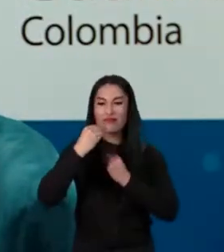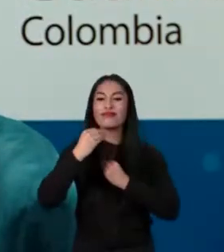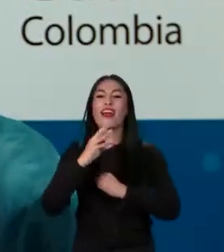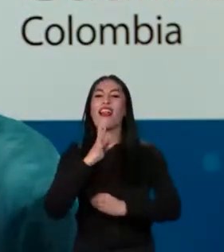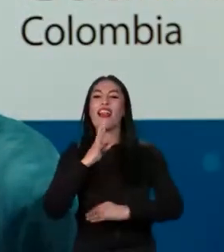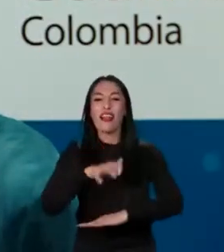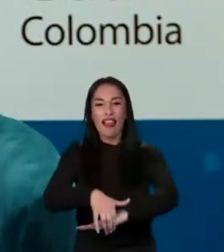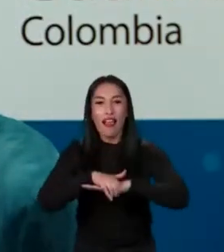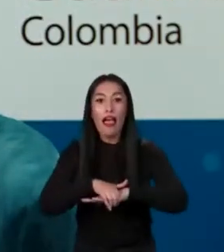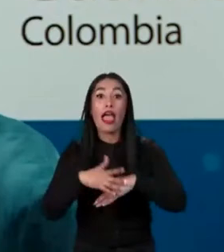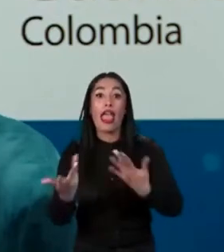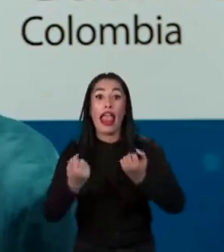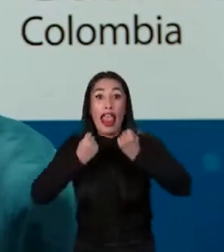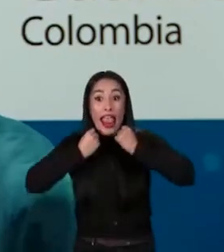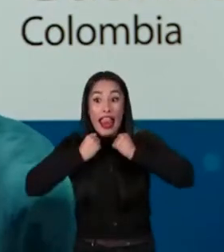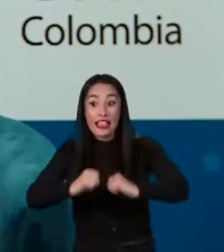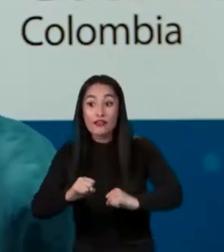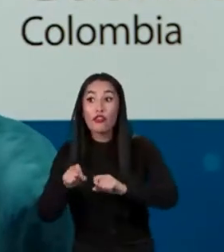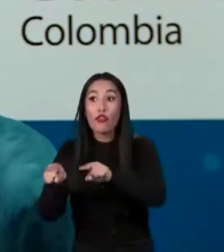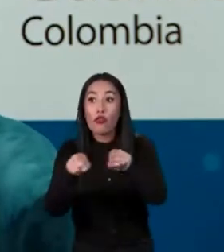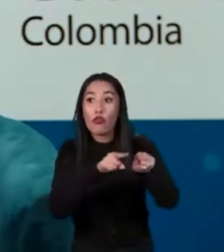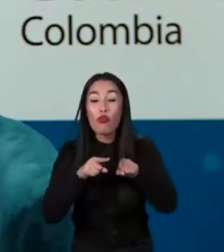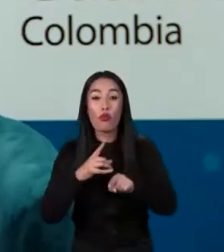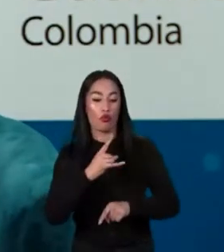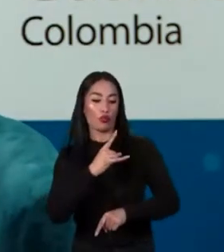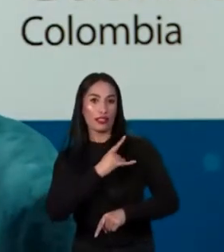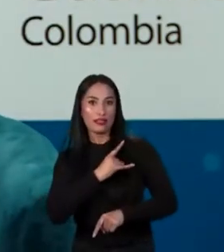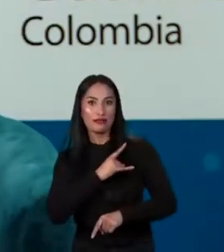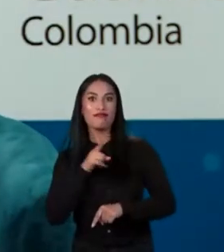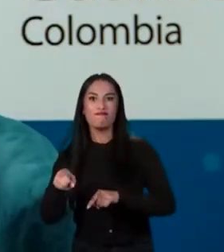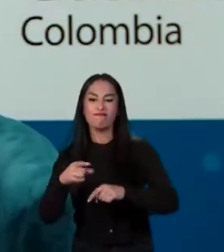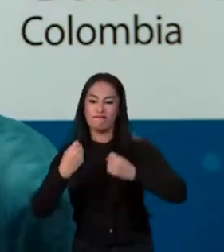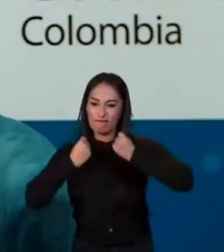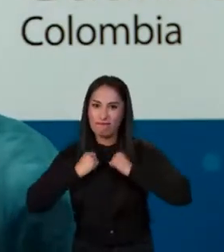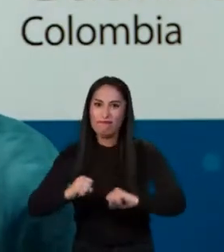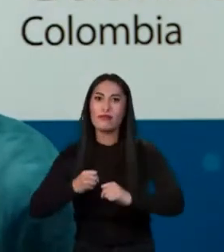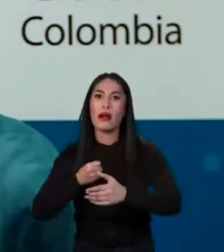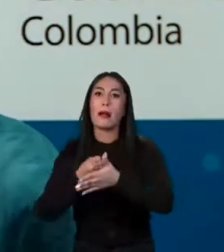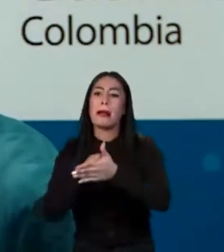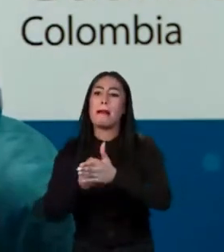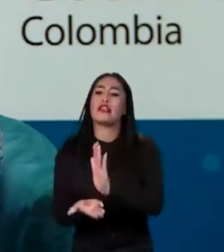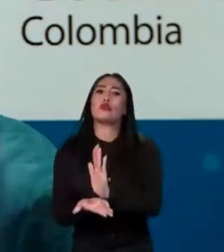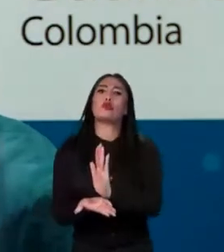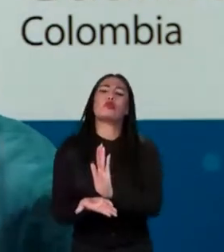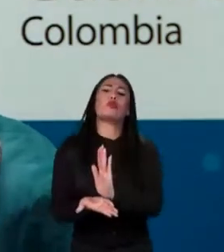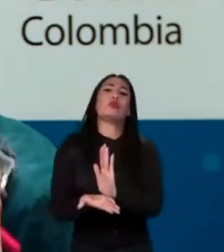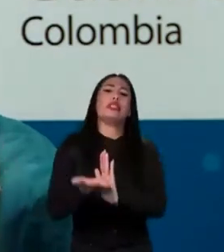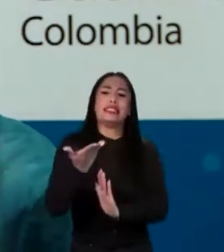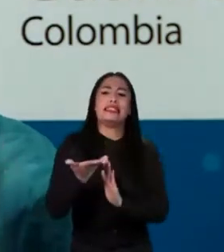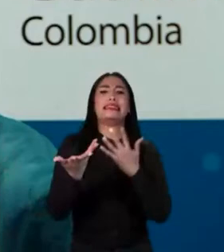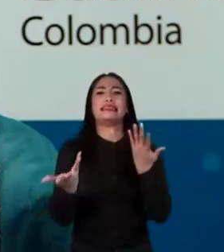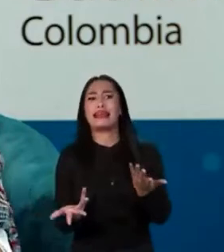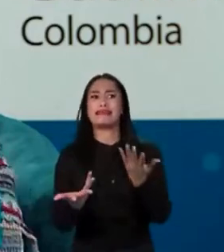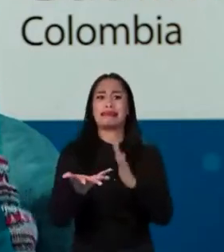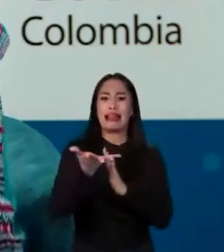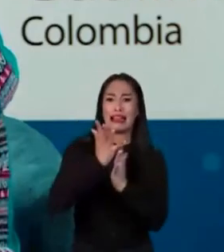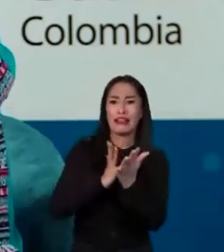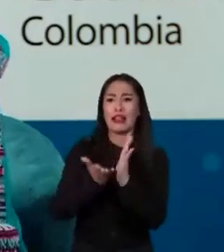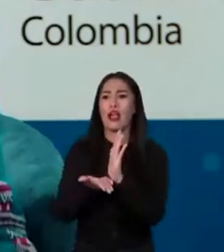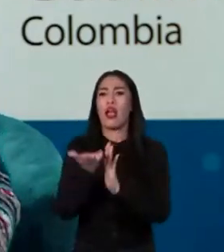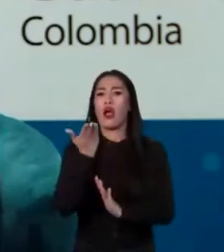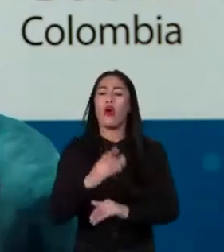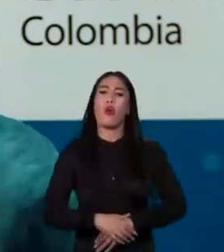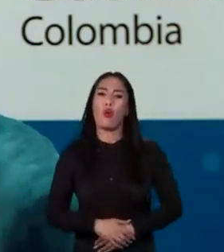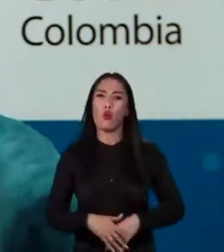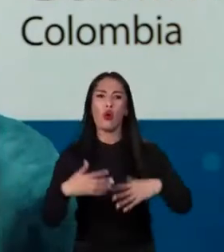es el esfuerzo que hacen las universidades para subir esa calificación y el esfuerzo que hacen